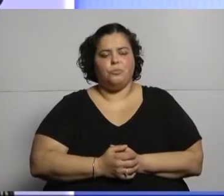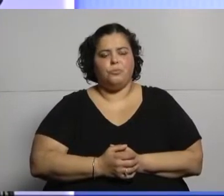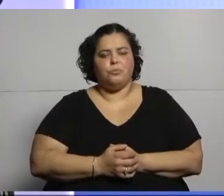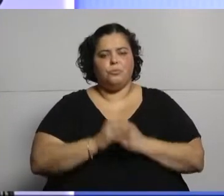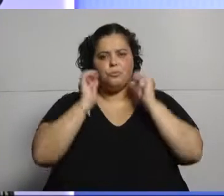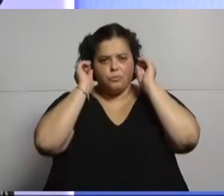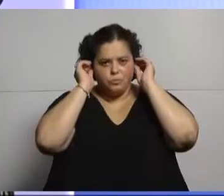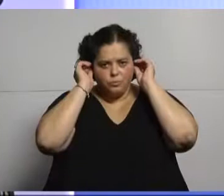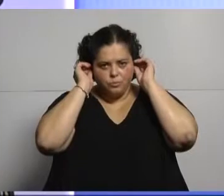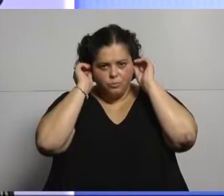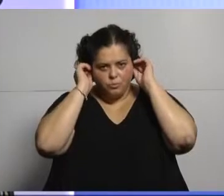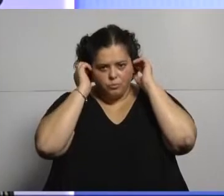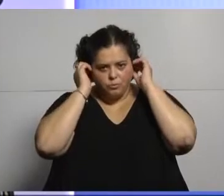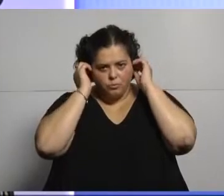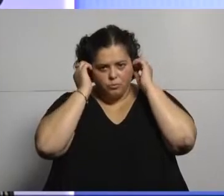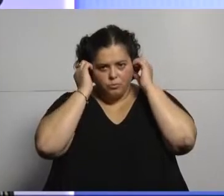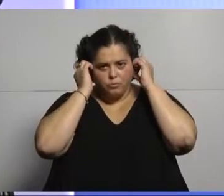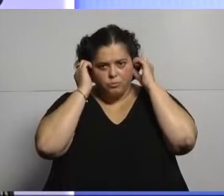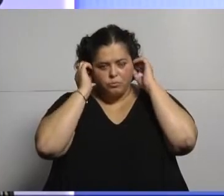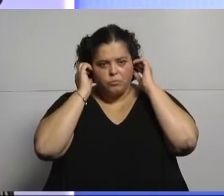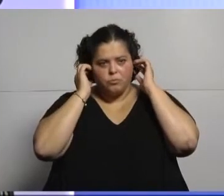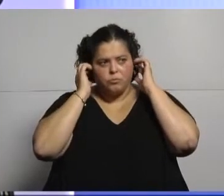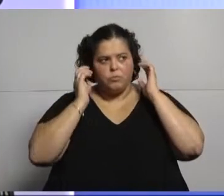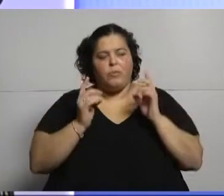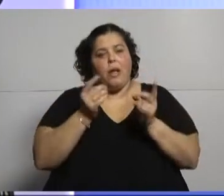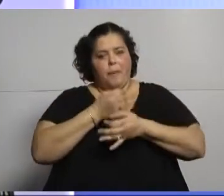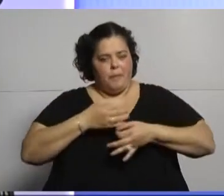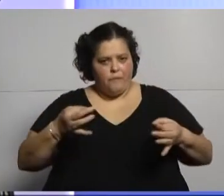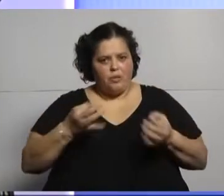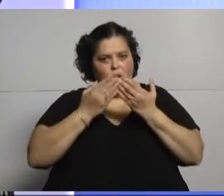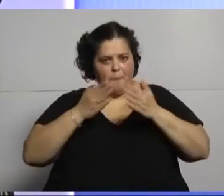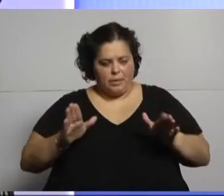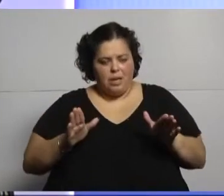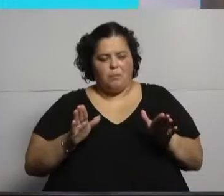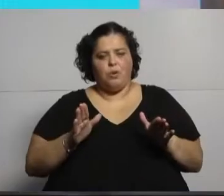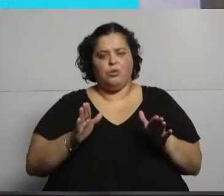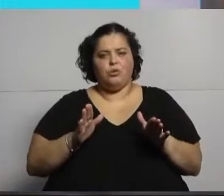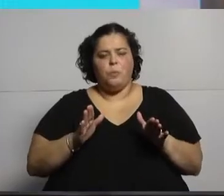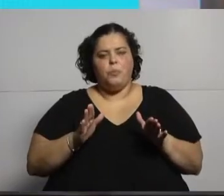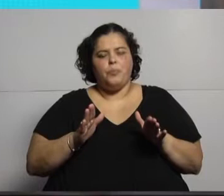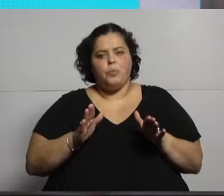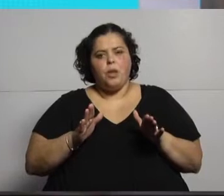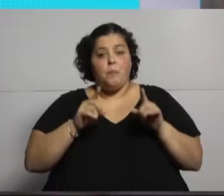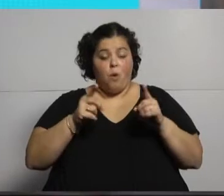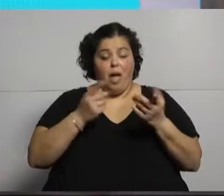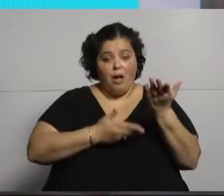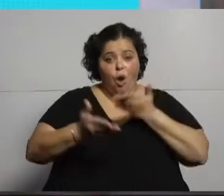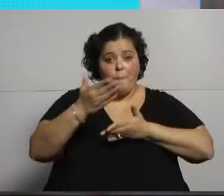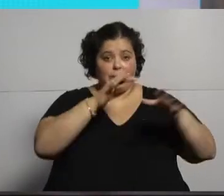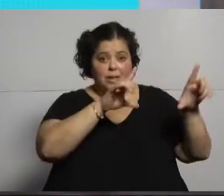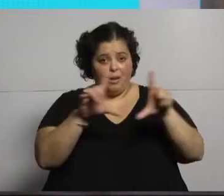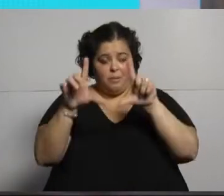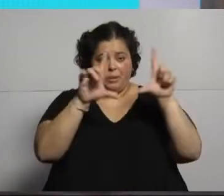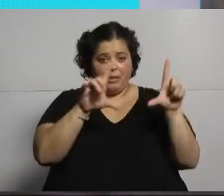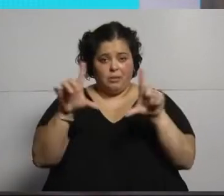Perfecto, querido Carlos. Pues sí, arrancamos conmigo, si te parece. Voy a compartir una presentación y